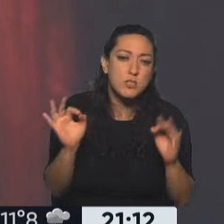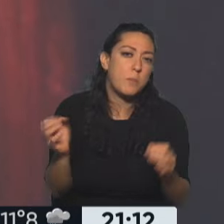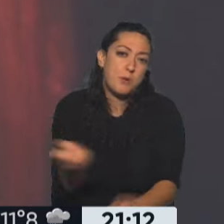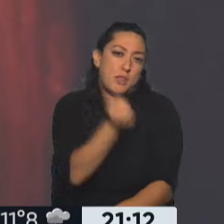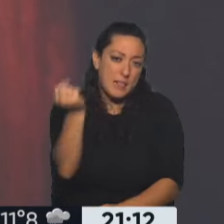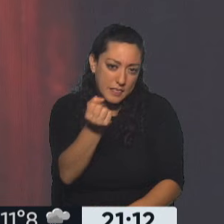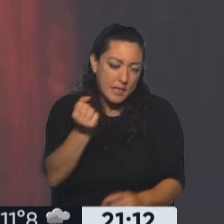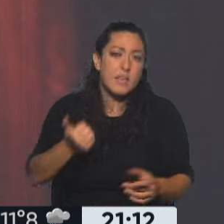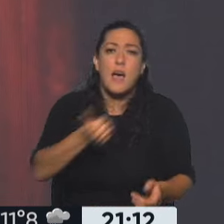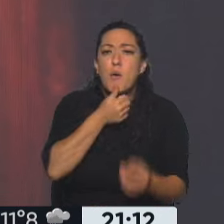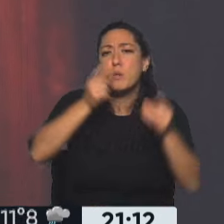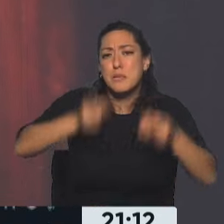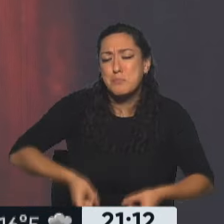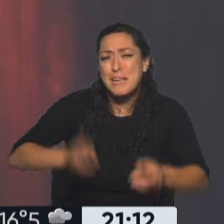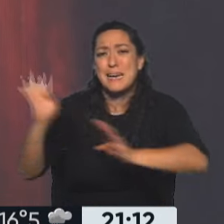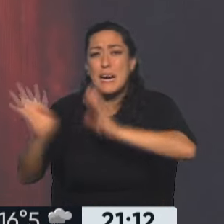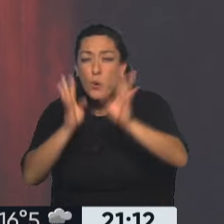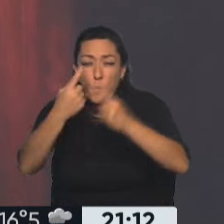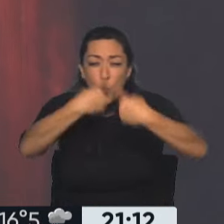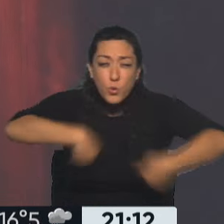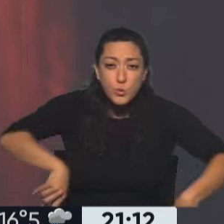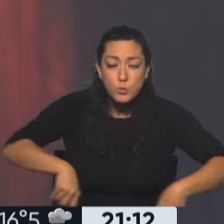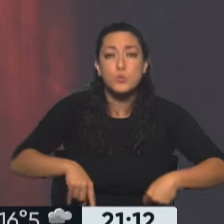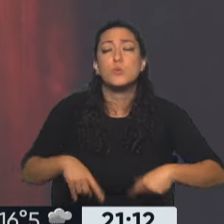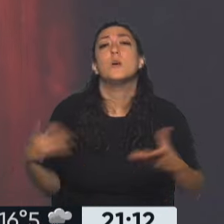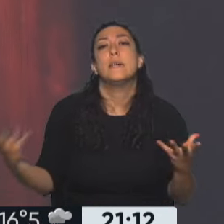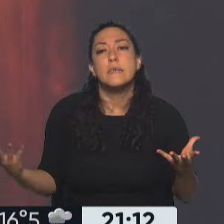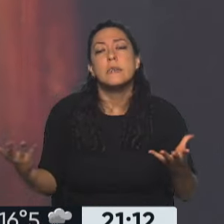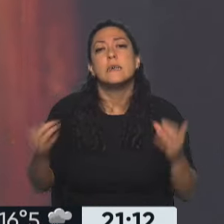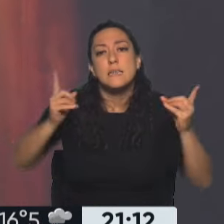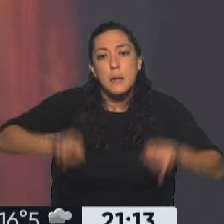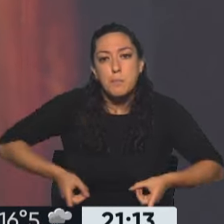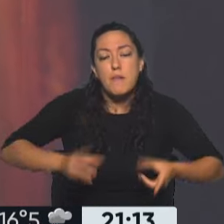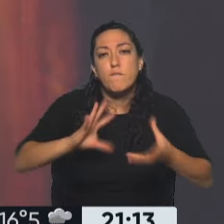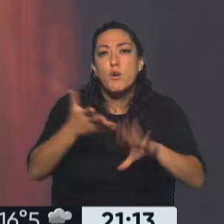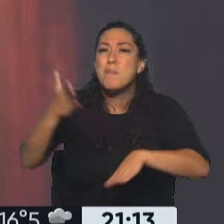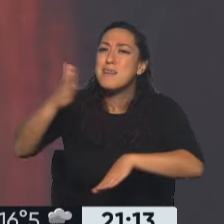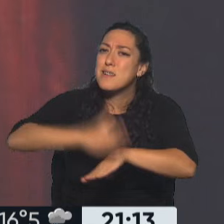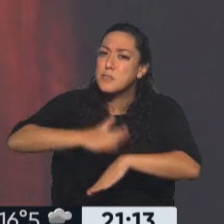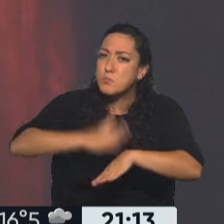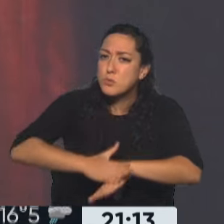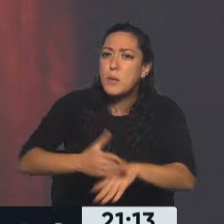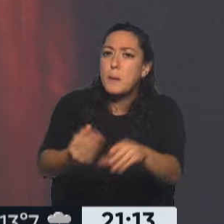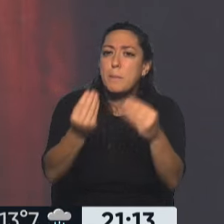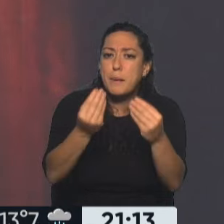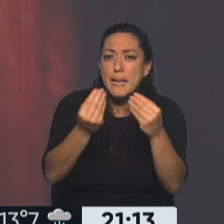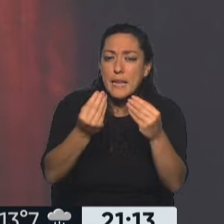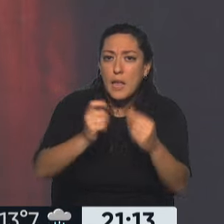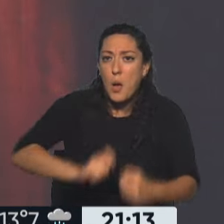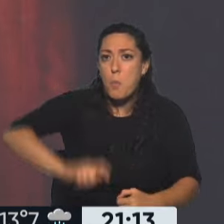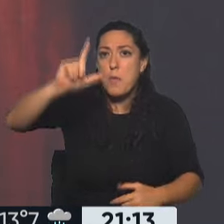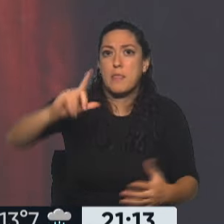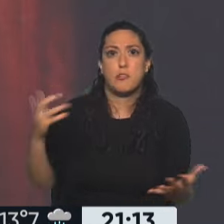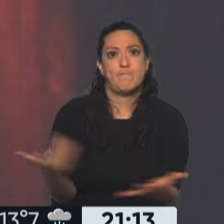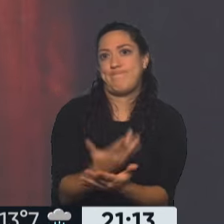de los recursos que tenemos a nuestro alrededor. Pero esta vez también interesa hacer un uso responsable para evitar las subas